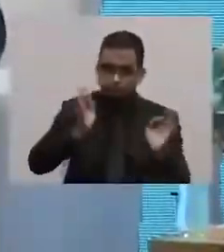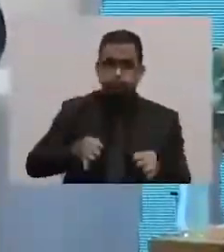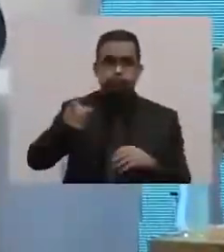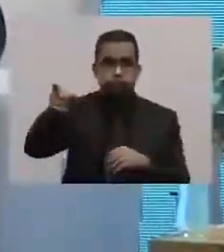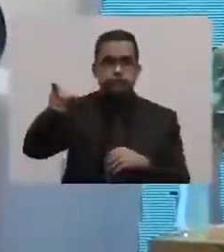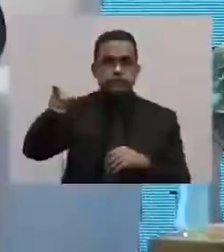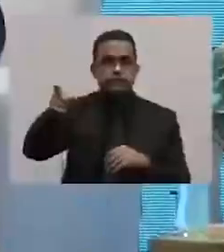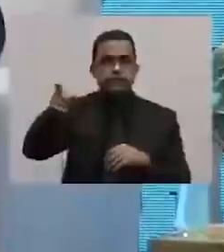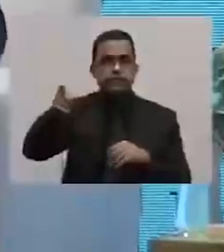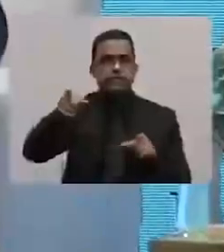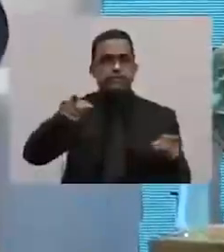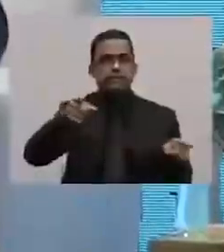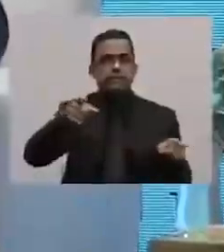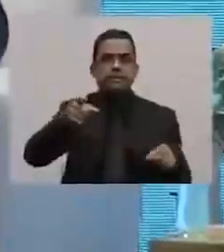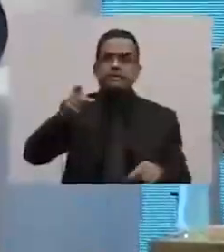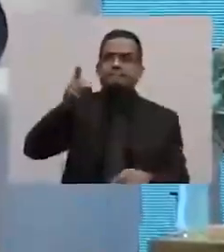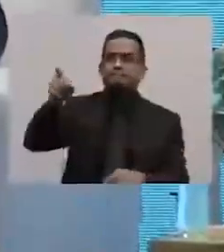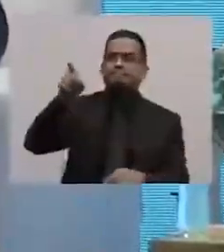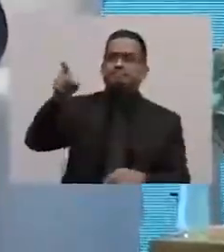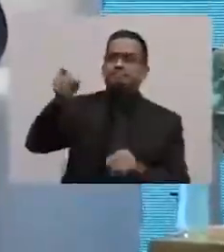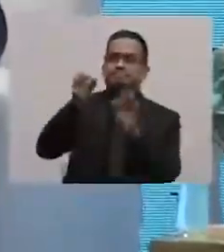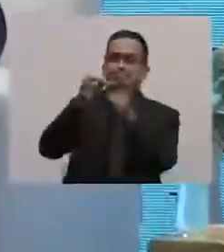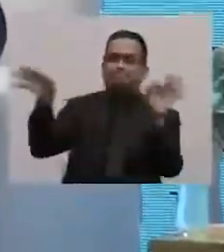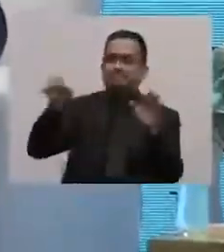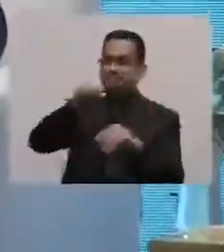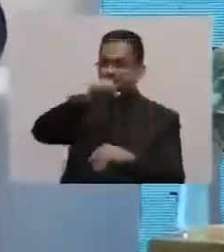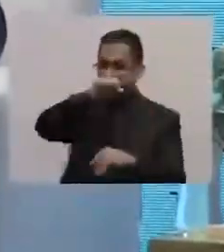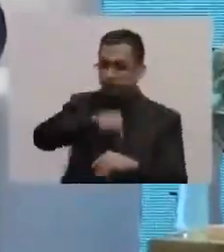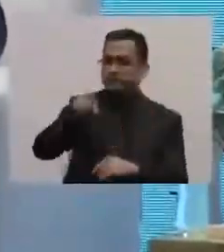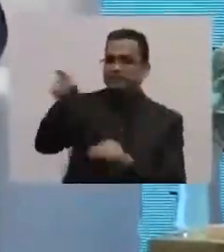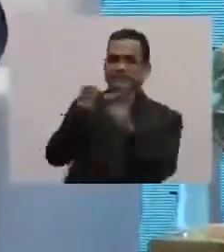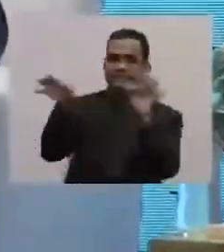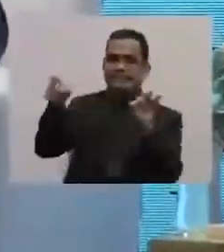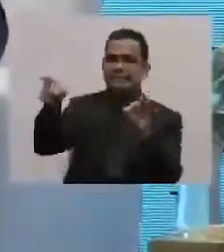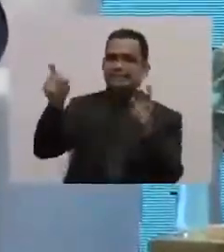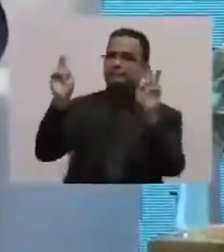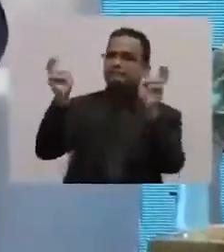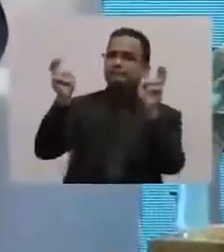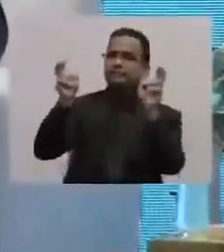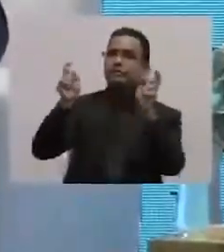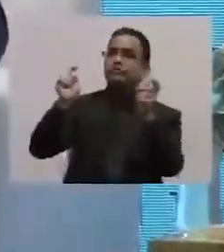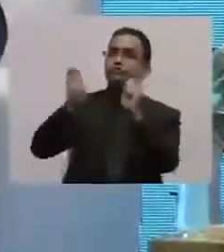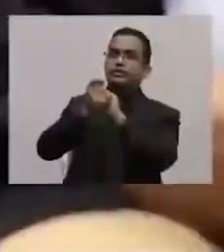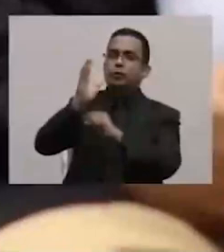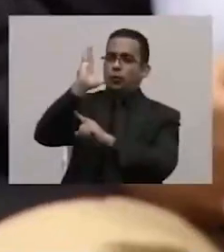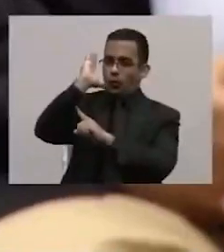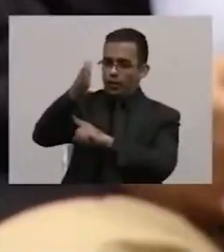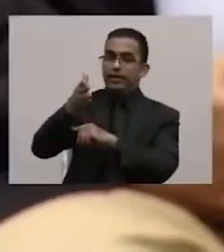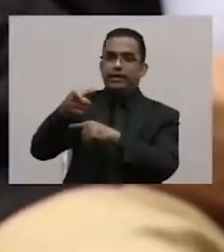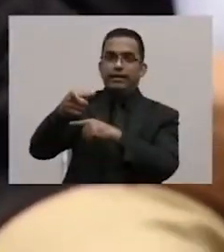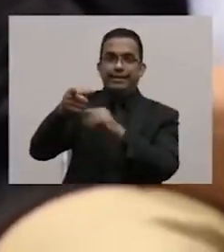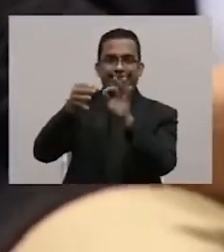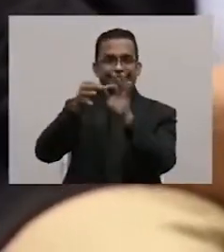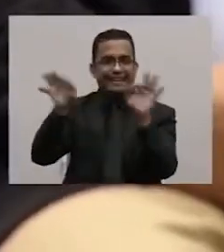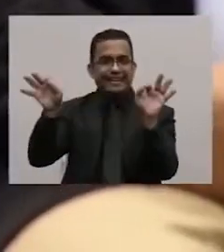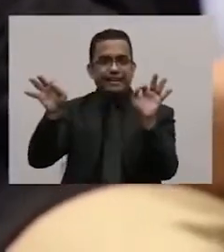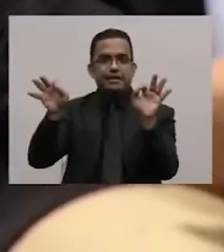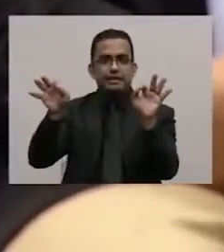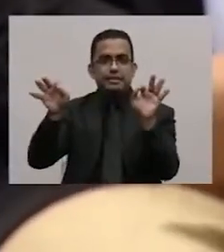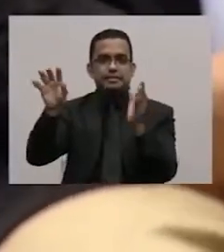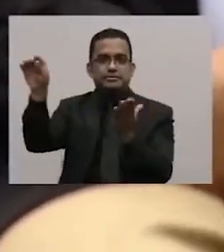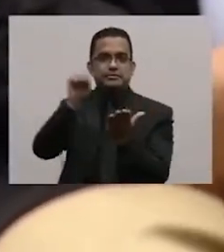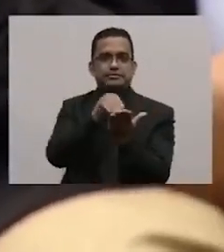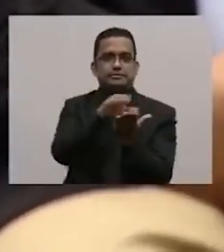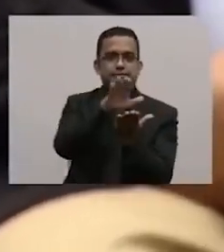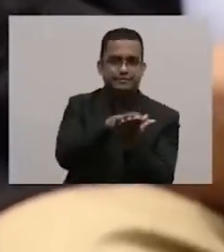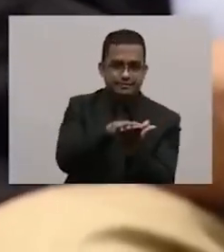Y él genialmente dijo: ese es el título. Y dispuso a hacer un resumen del proceso electoral